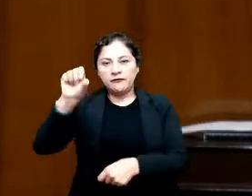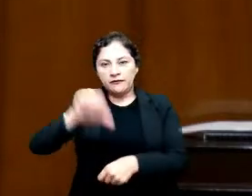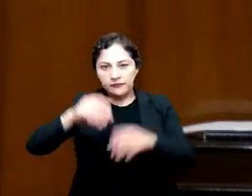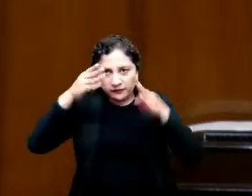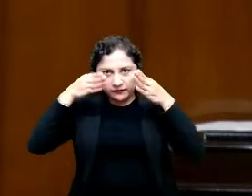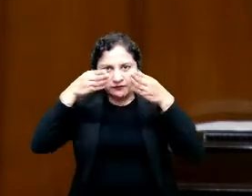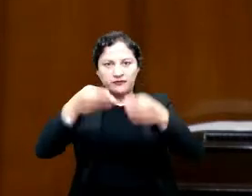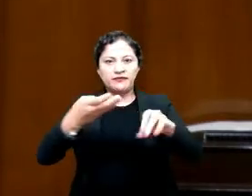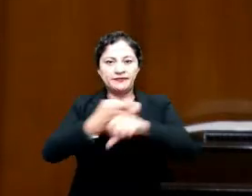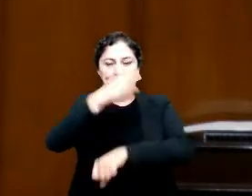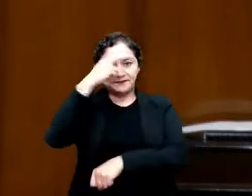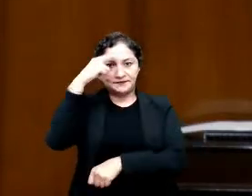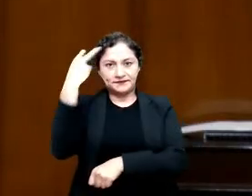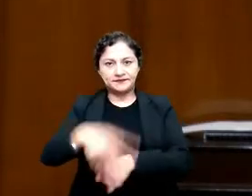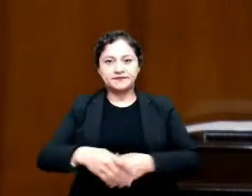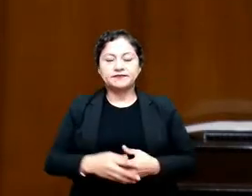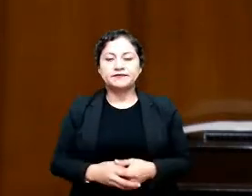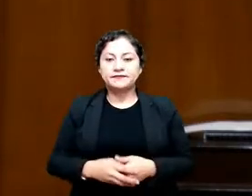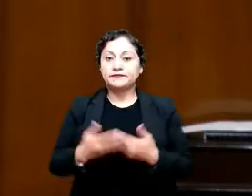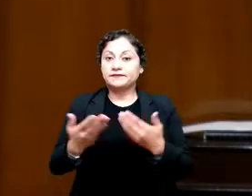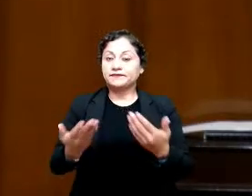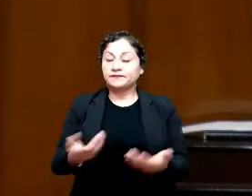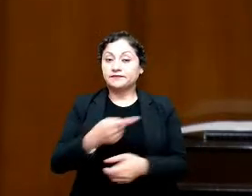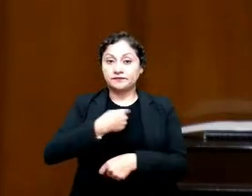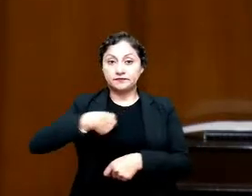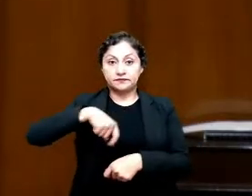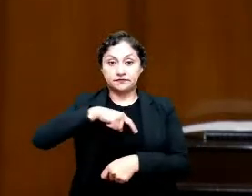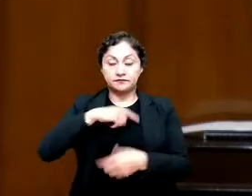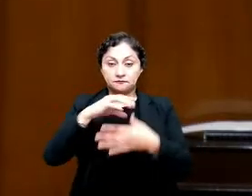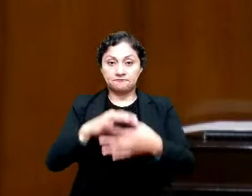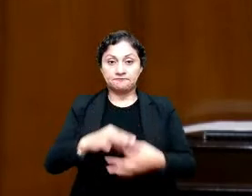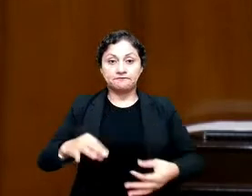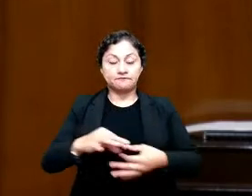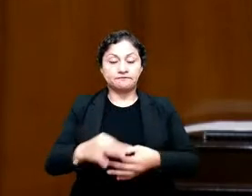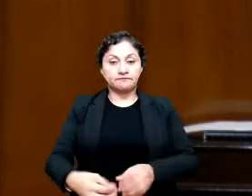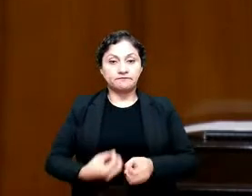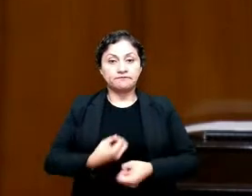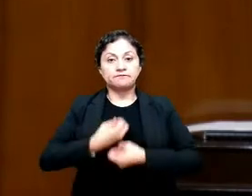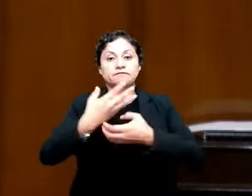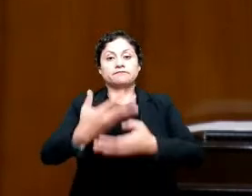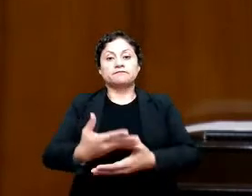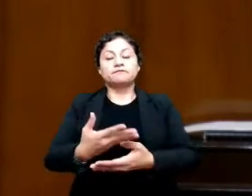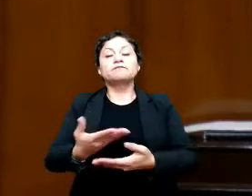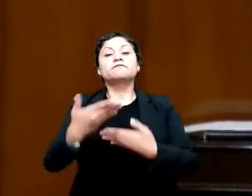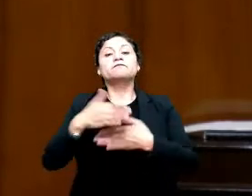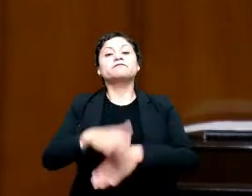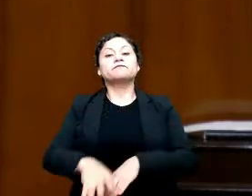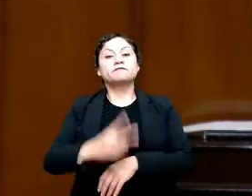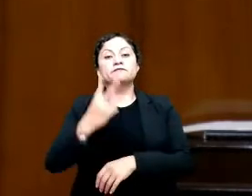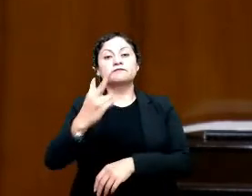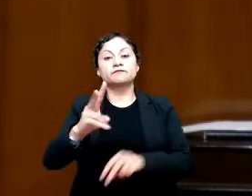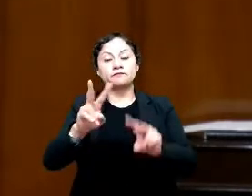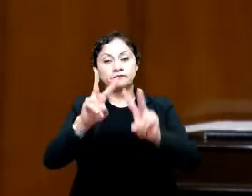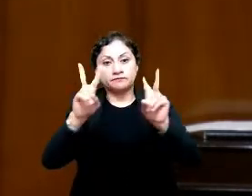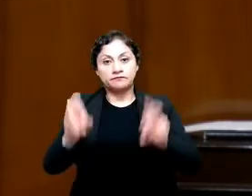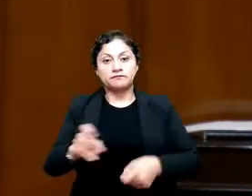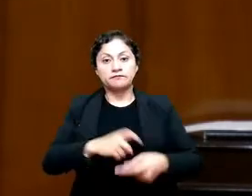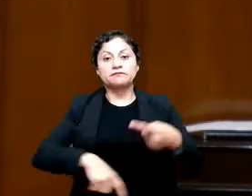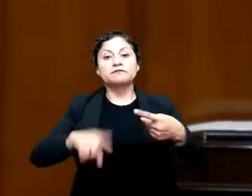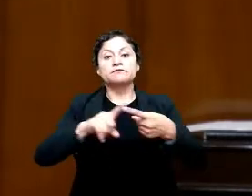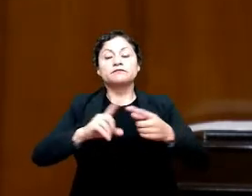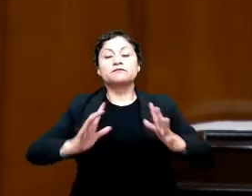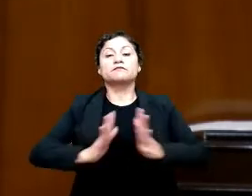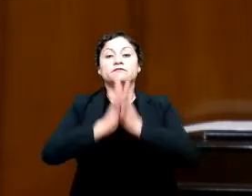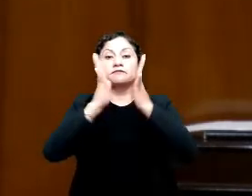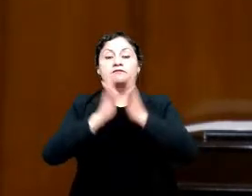México. Nuestra intervención se centra en dos temáticas relacionadas, la participación cívica